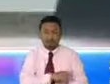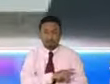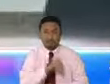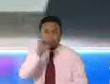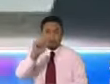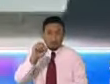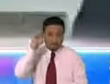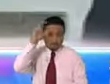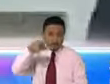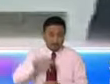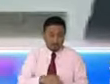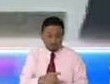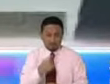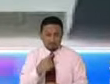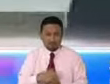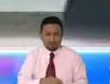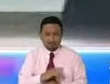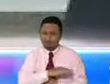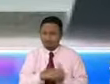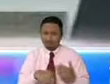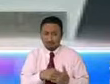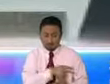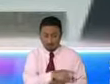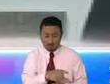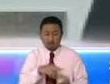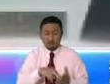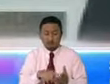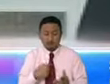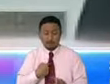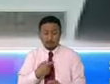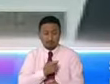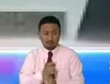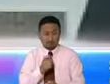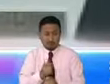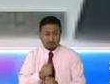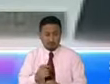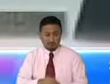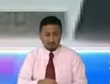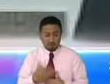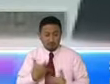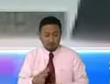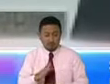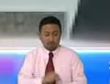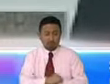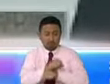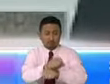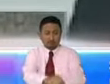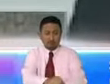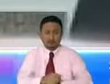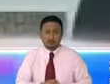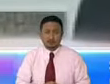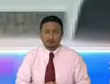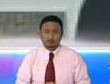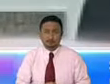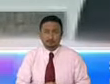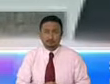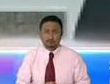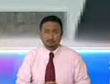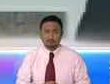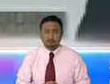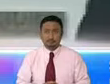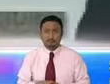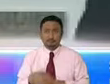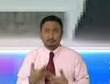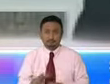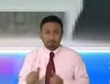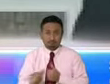que argumentaba que todo esto no es más que una persecución en su contra y que se entregaría a la justicia. Estoy a pocos minutos de entregarme a la